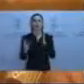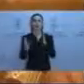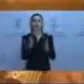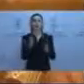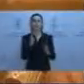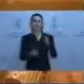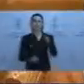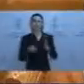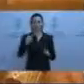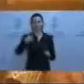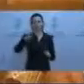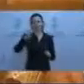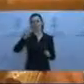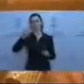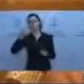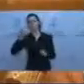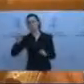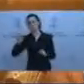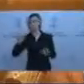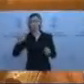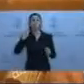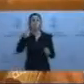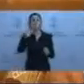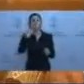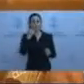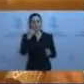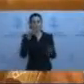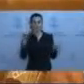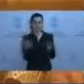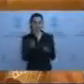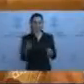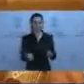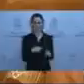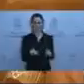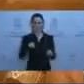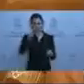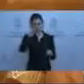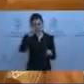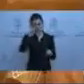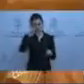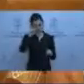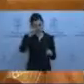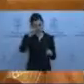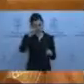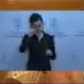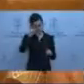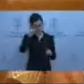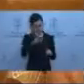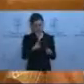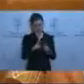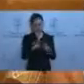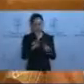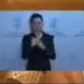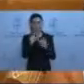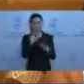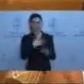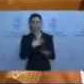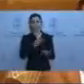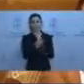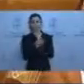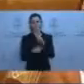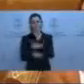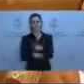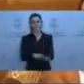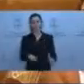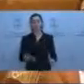mandato en Egipto. Fíjese usted si es grave o no, ¿no? Si varió sustancialmente su situación patrimonial.